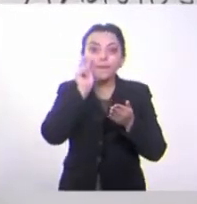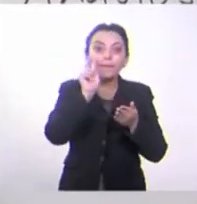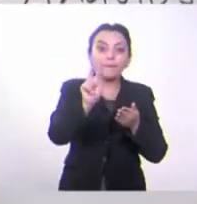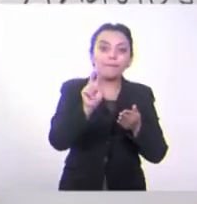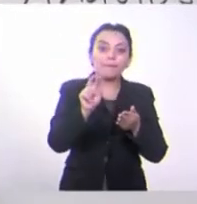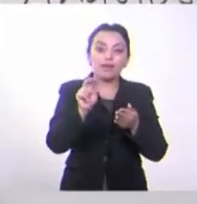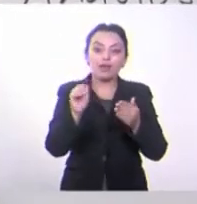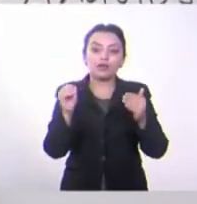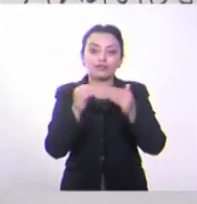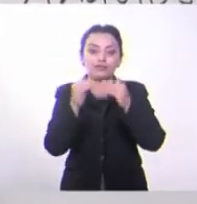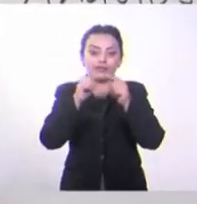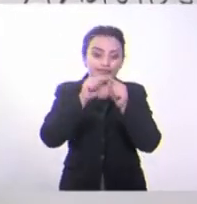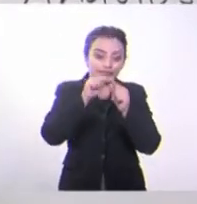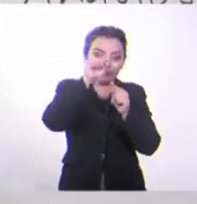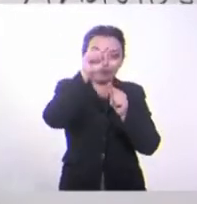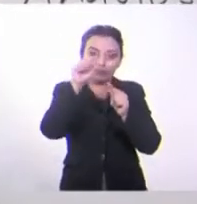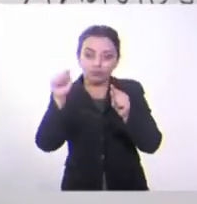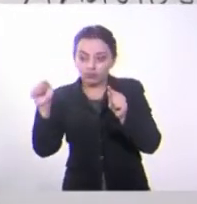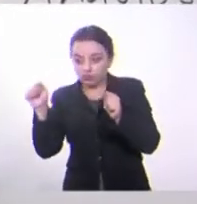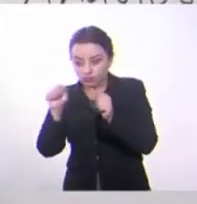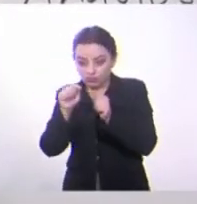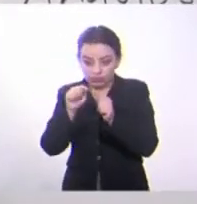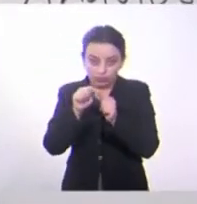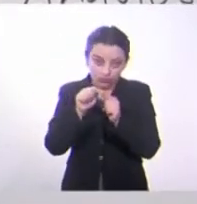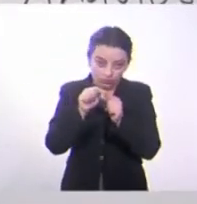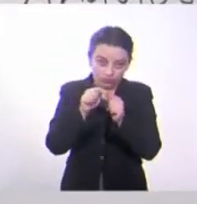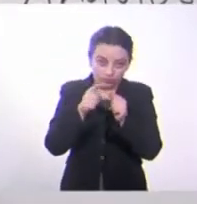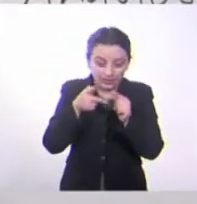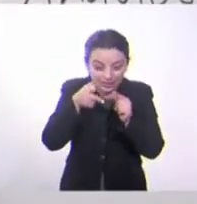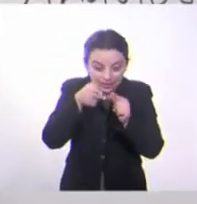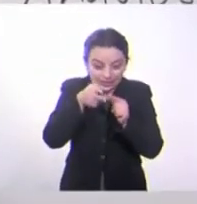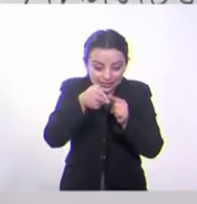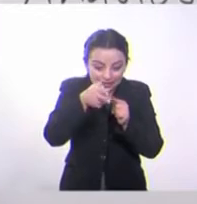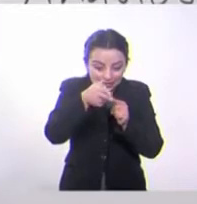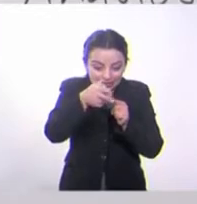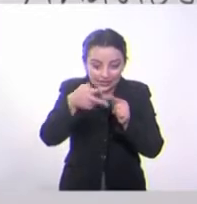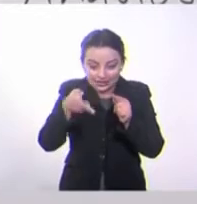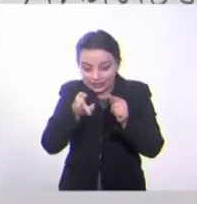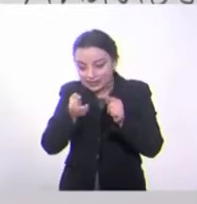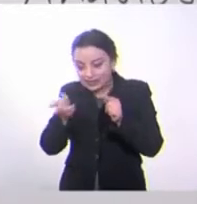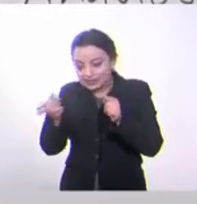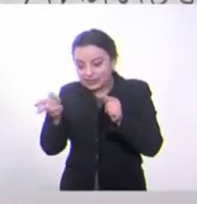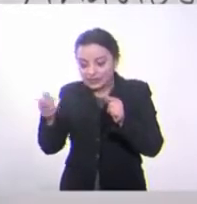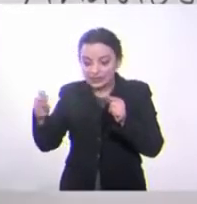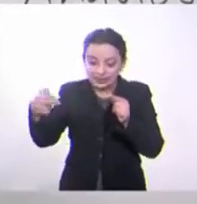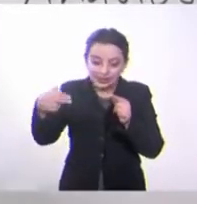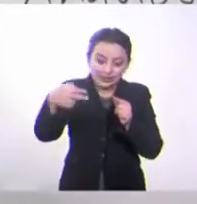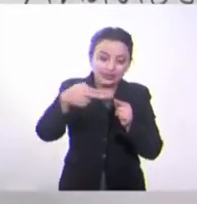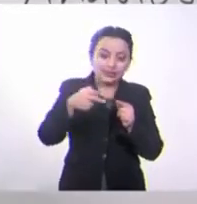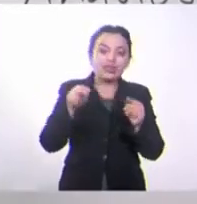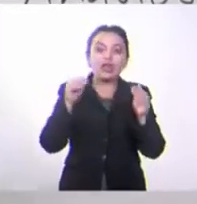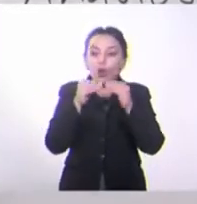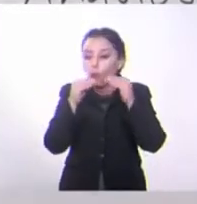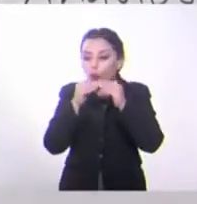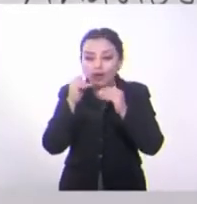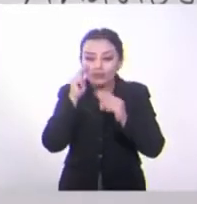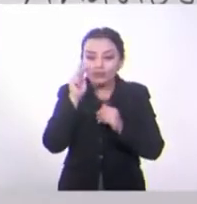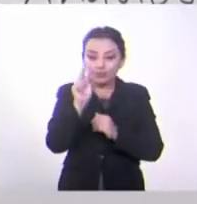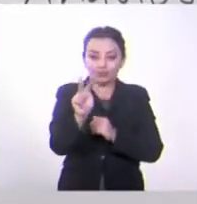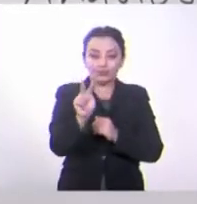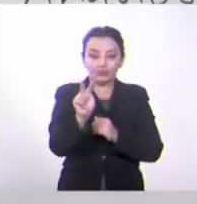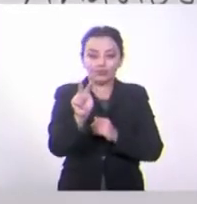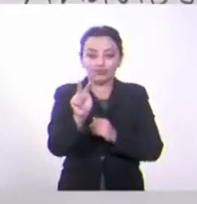Y eso con la intención de que usted recorte alguno de los triángulos y una vez lo tenga